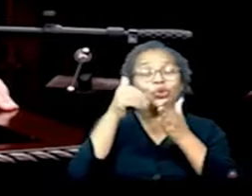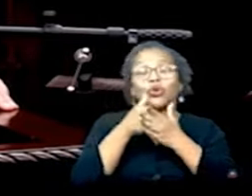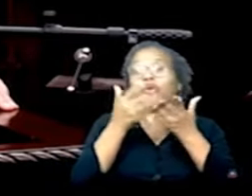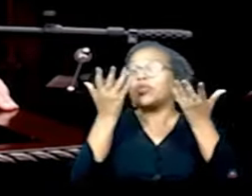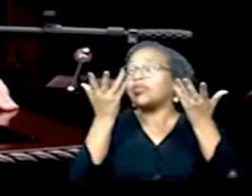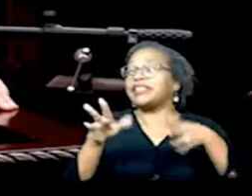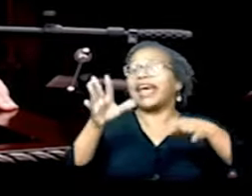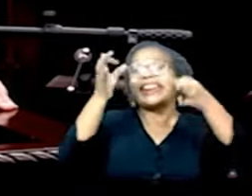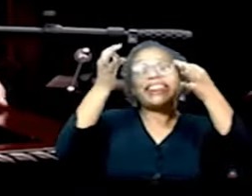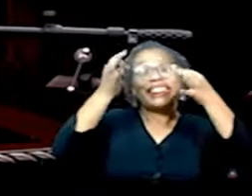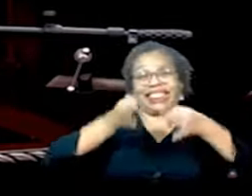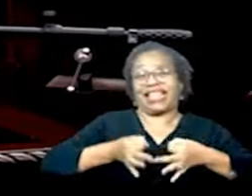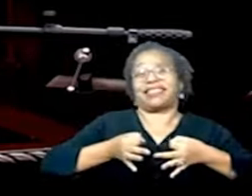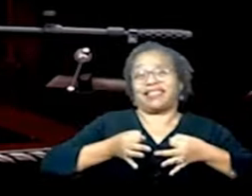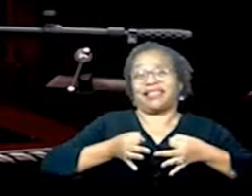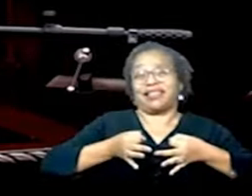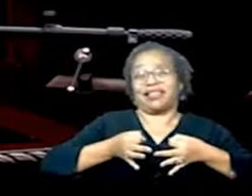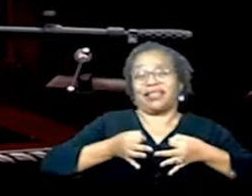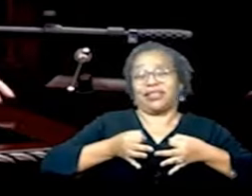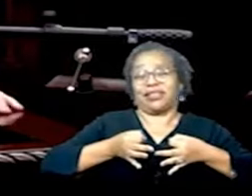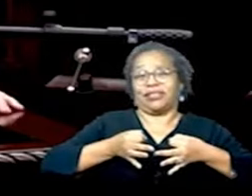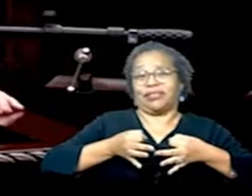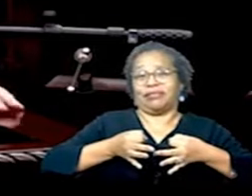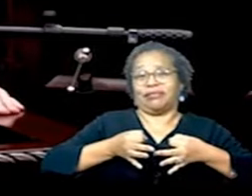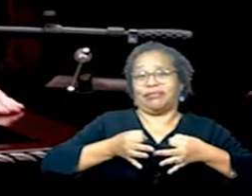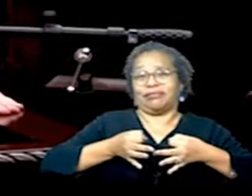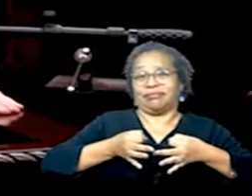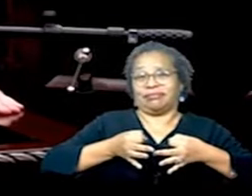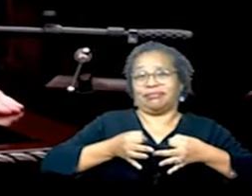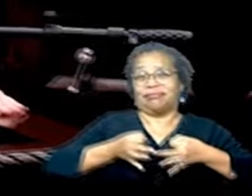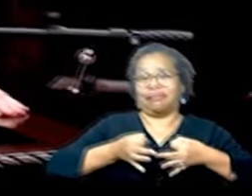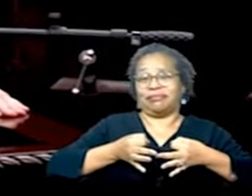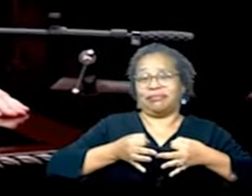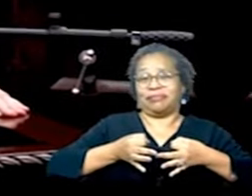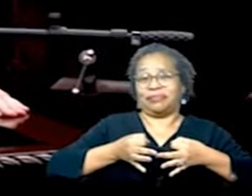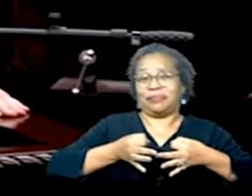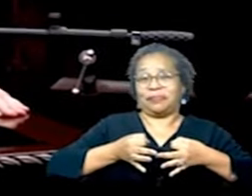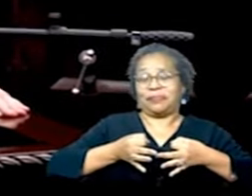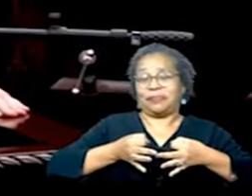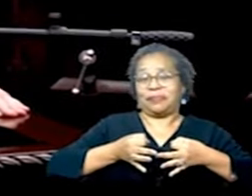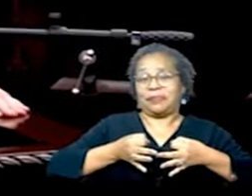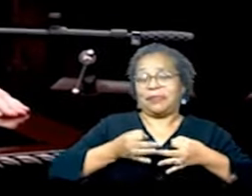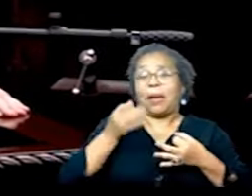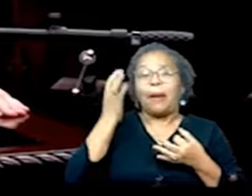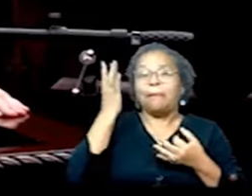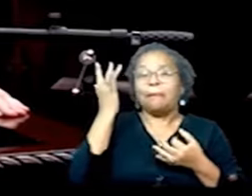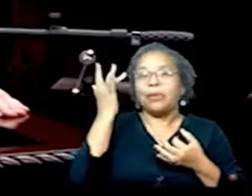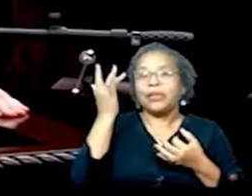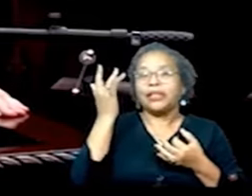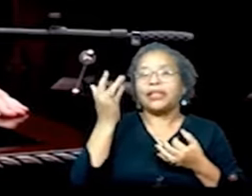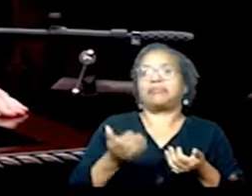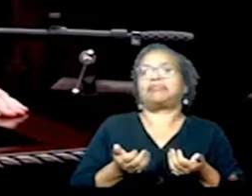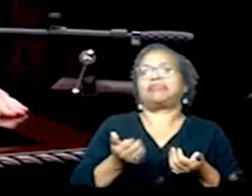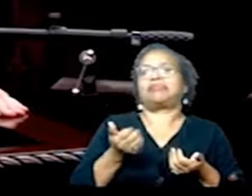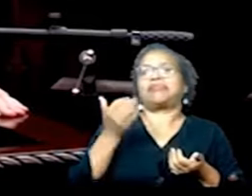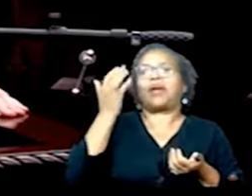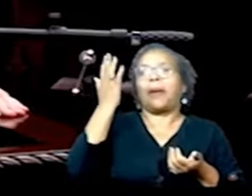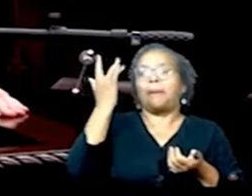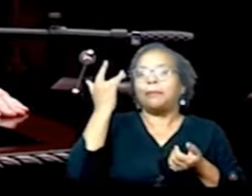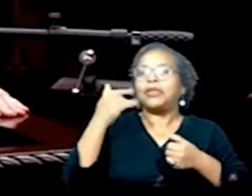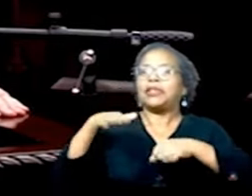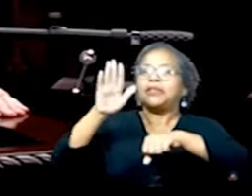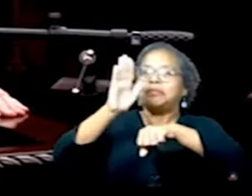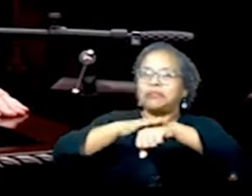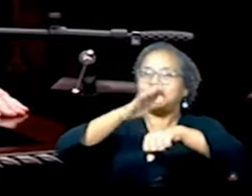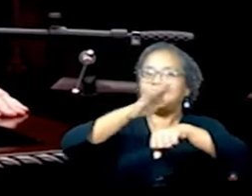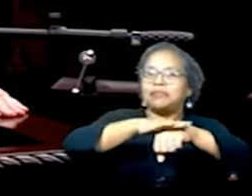decidido. Y digo esto porque esa propuesta que viene del Poder Ejecutivo y que se aprobó la ley que convoca la Asamblea